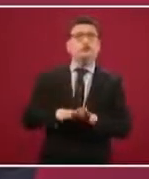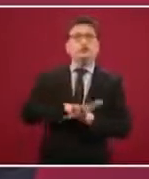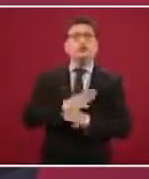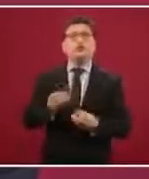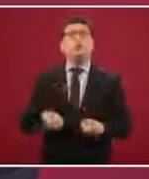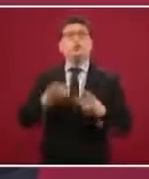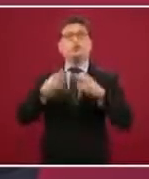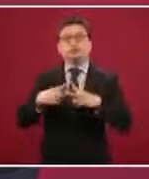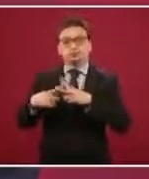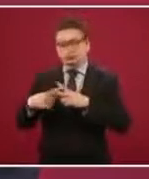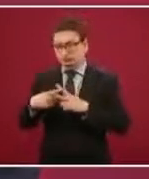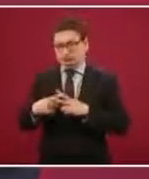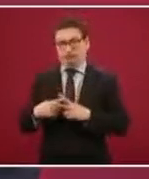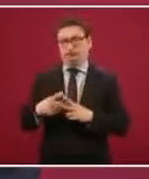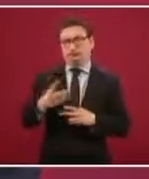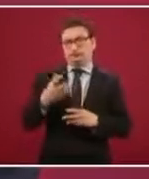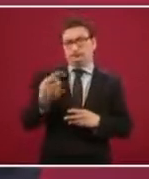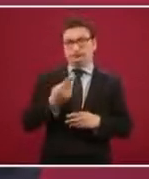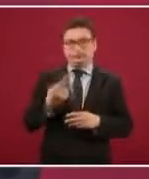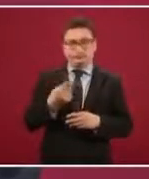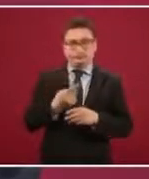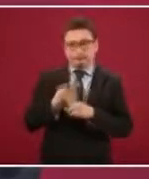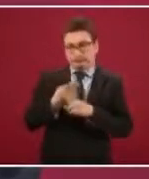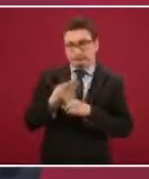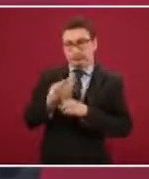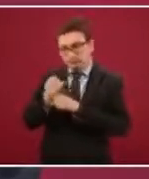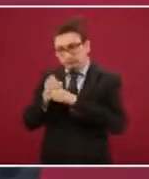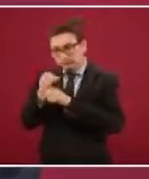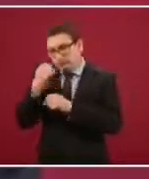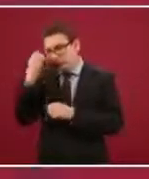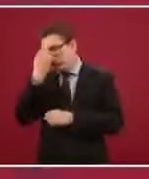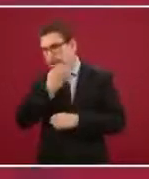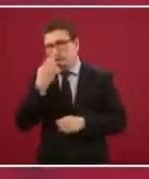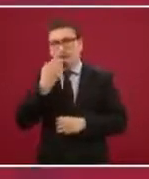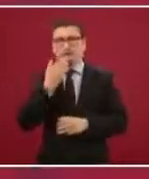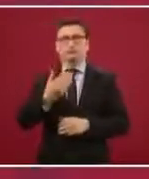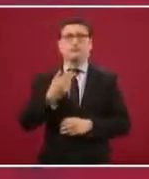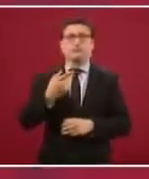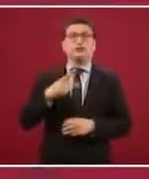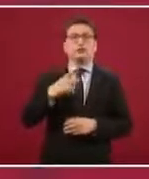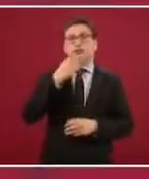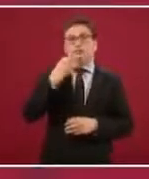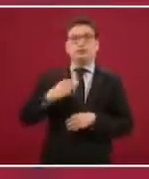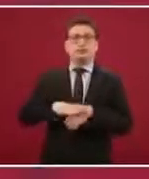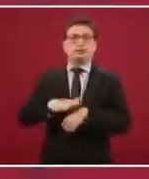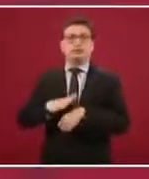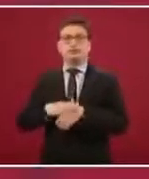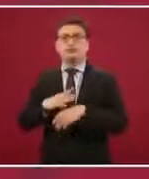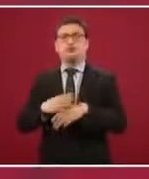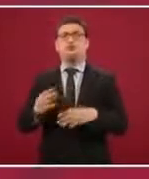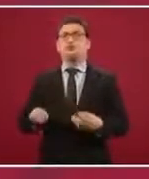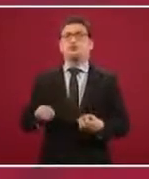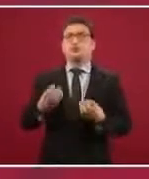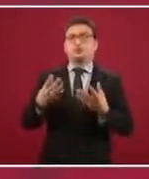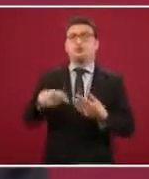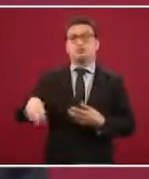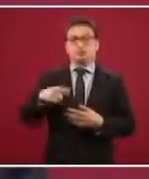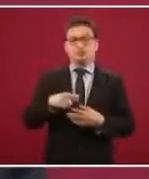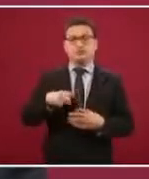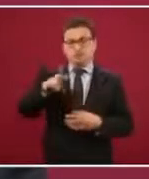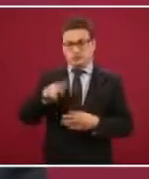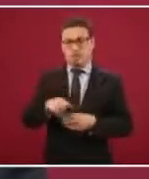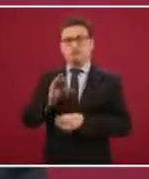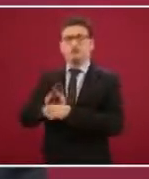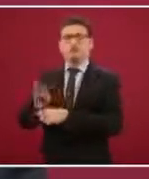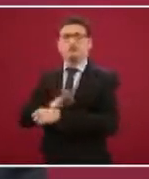superficial sino hay que hacerlo con un pleno análisis pero yo sí te puedo decir en la parte cualitativa que si está teniendo un